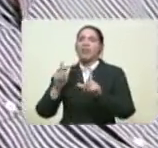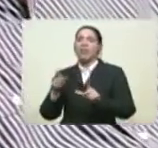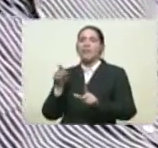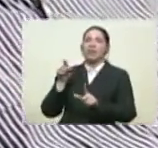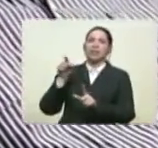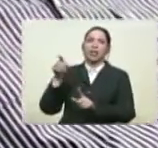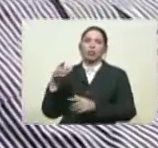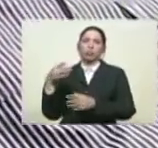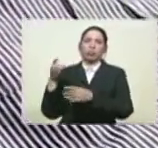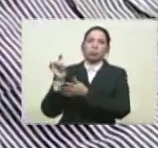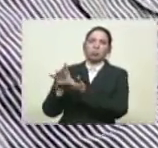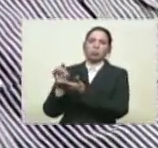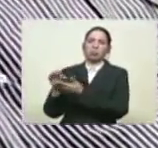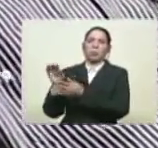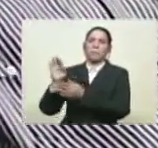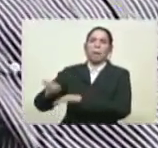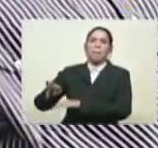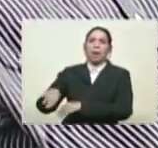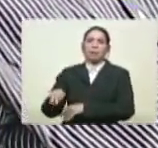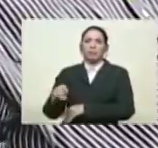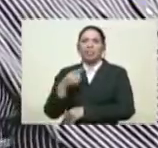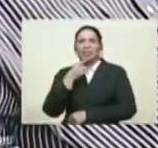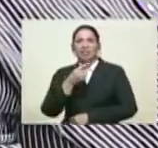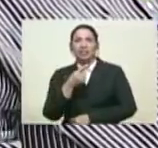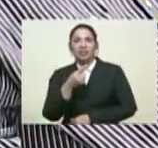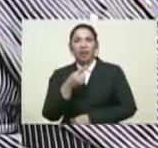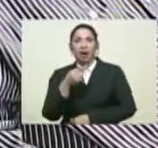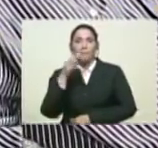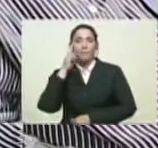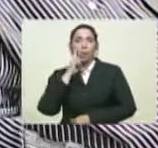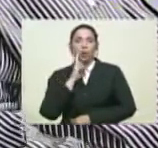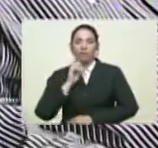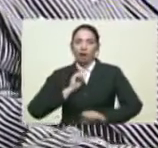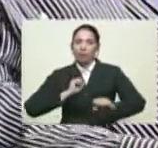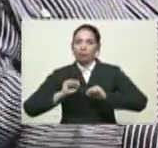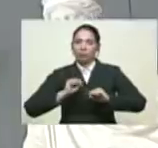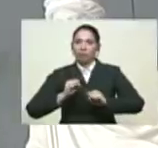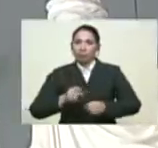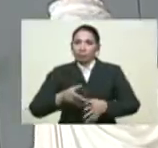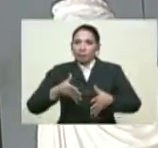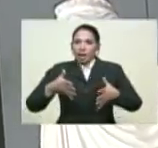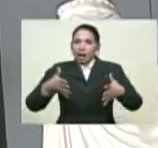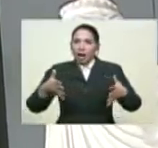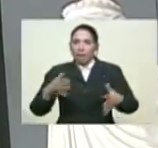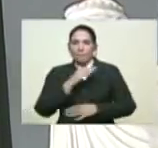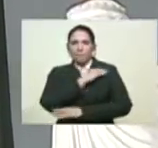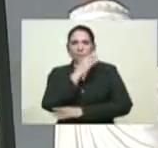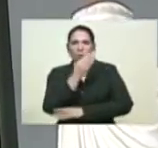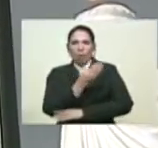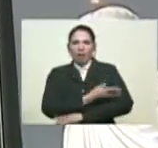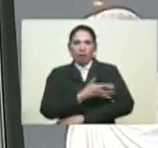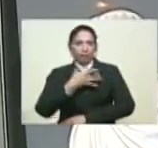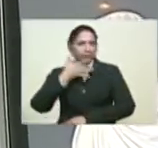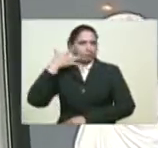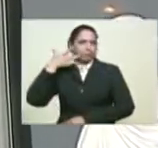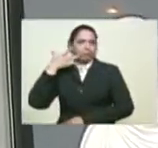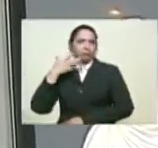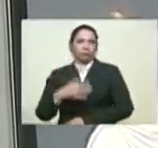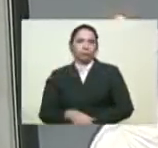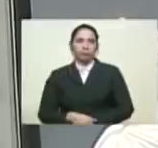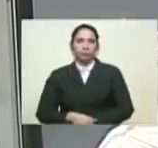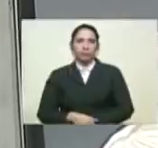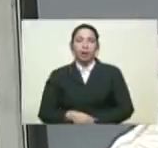y que decía que Bolívar lo movía la gran ambición del poder, que Bolívar